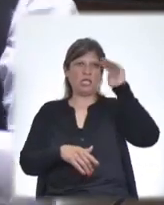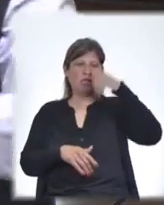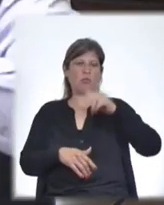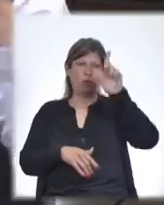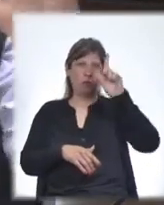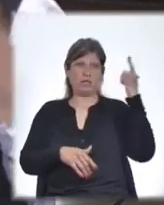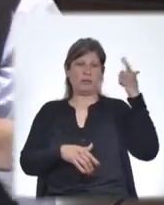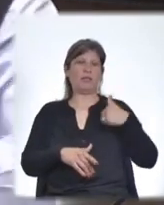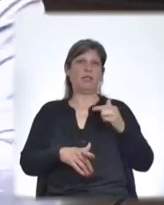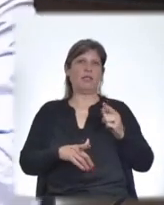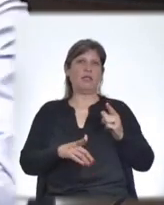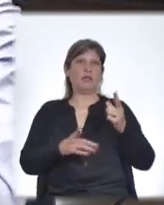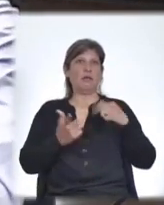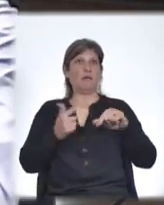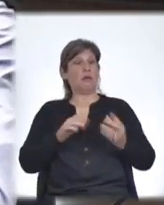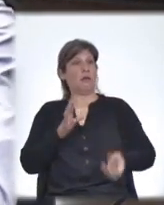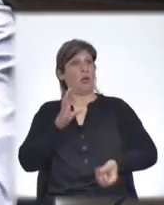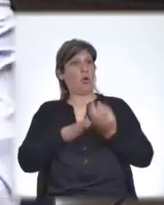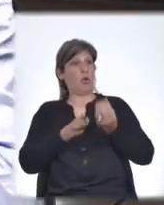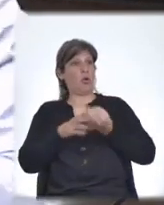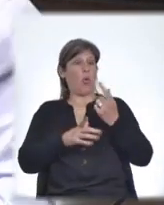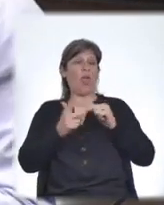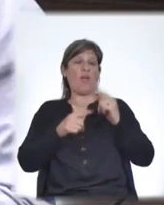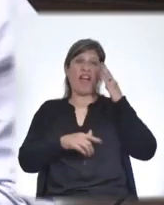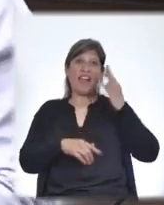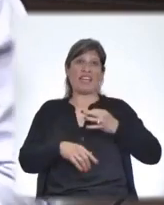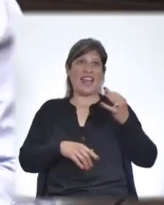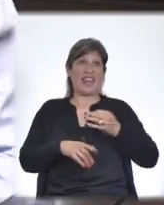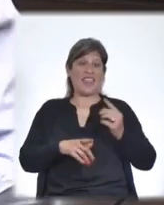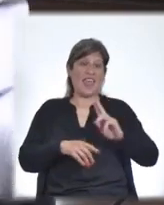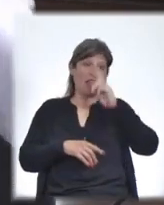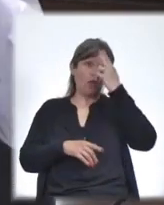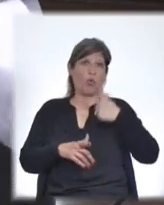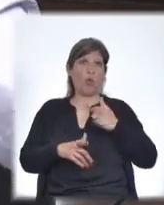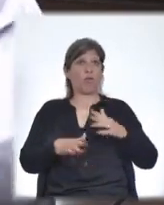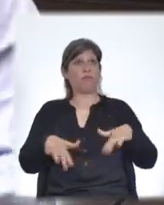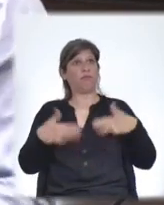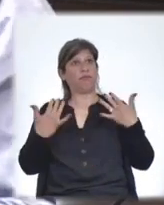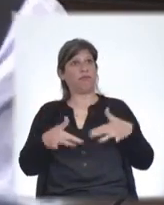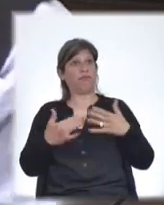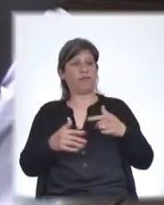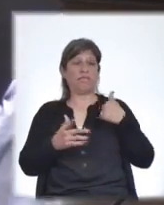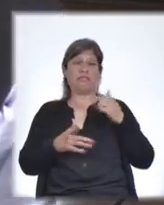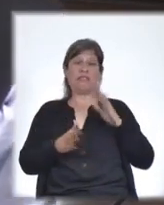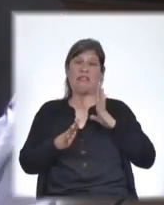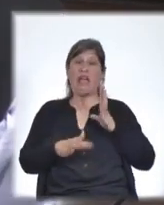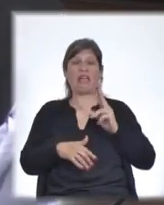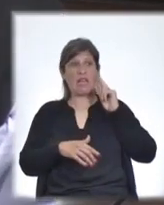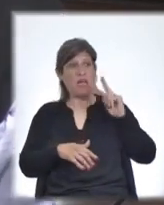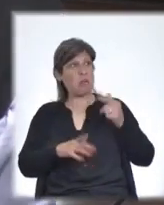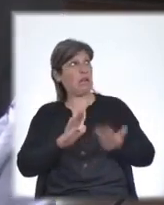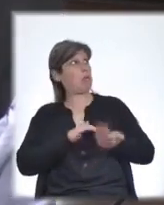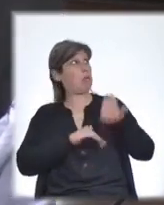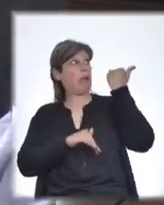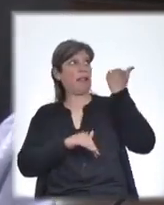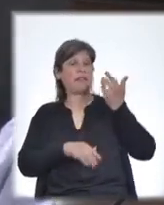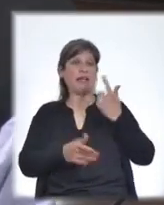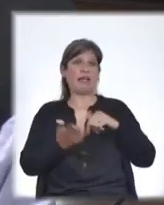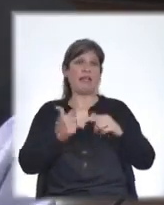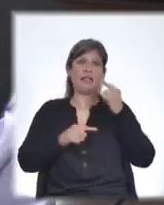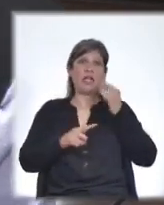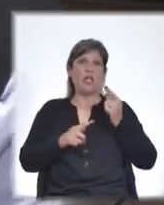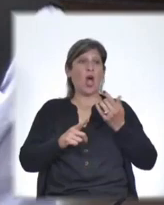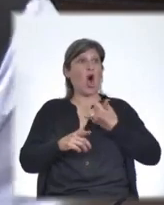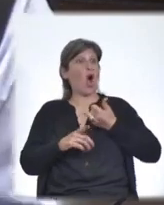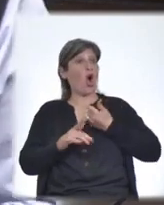Vaya si trae novedades la realidad del Uruguay de hoy, y vaya si tenemos que mirar retrospectivamente cómo encarar